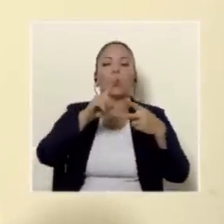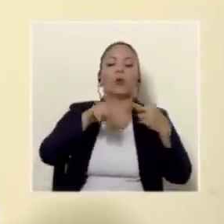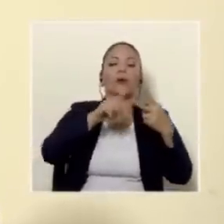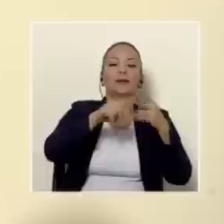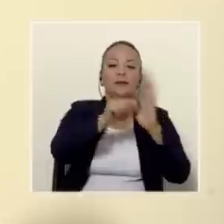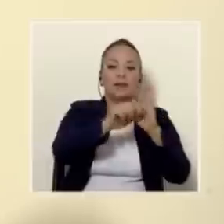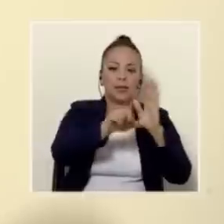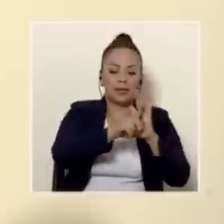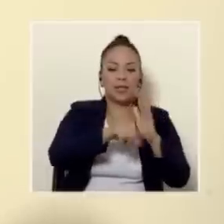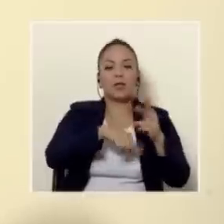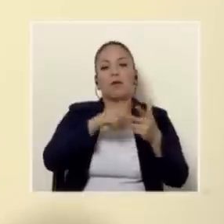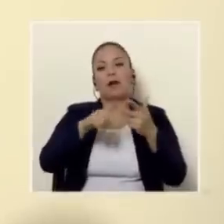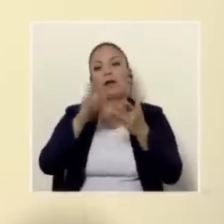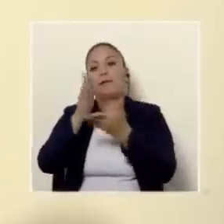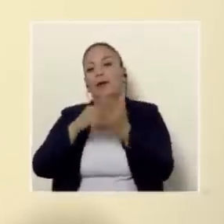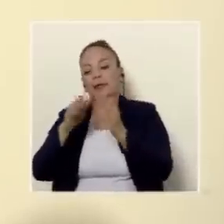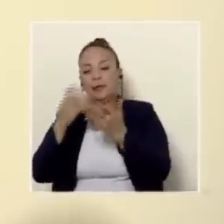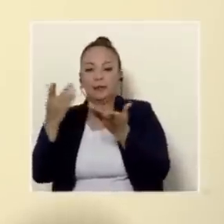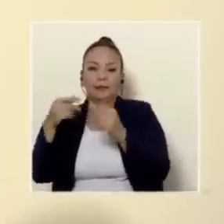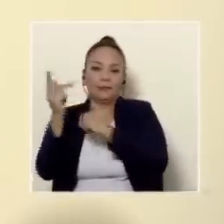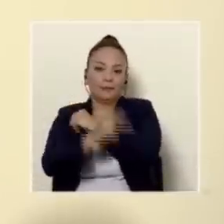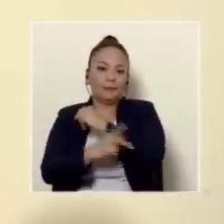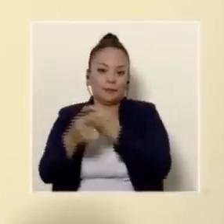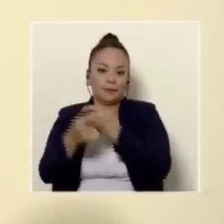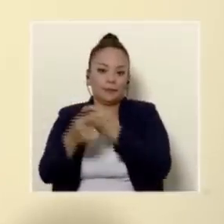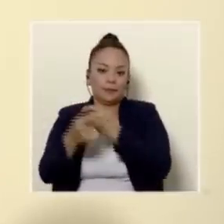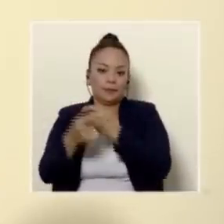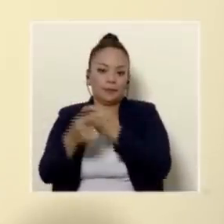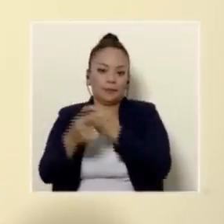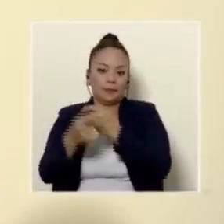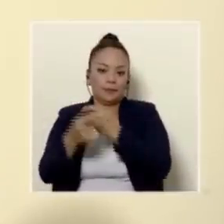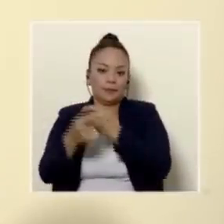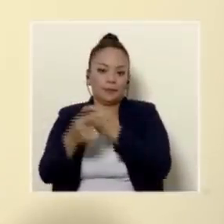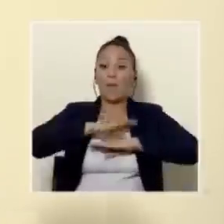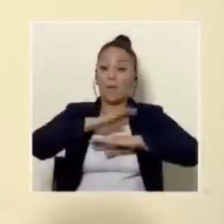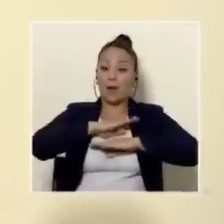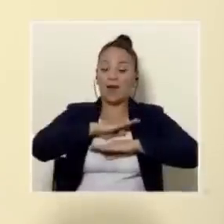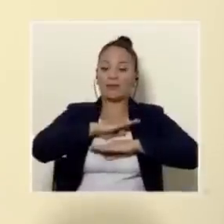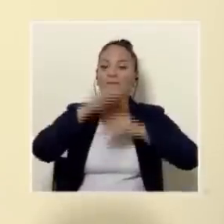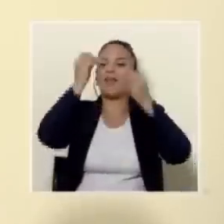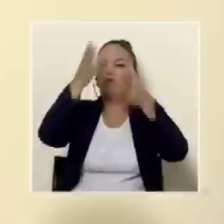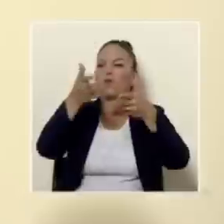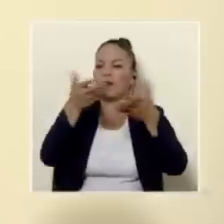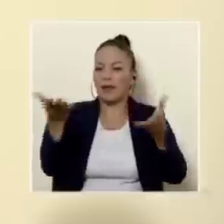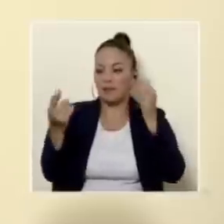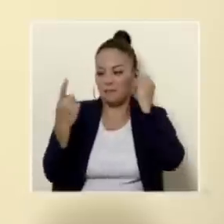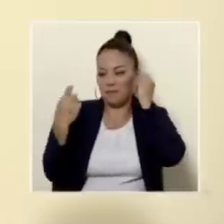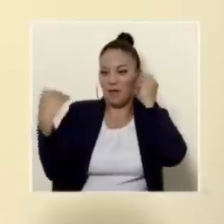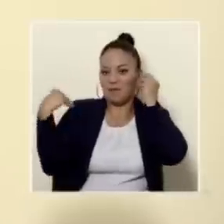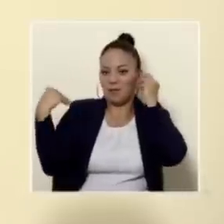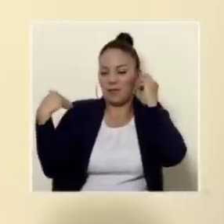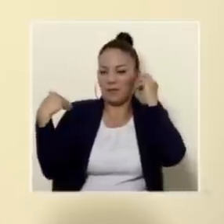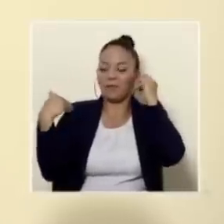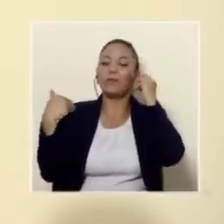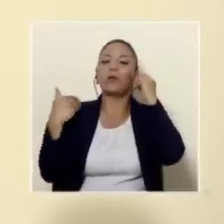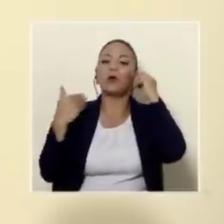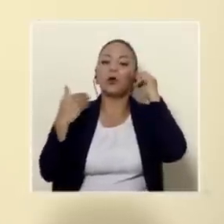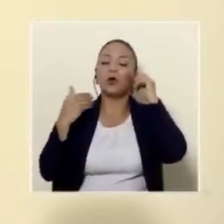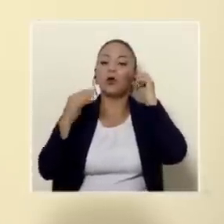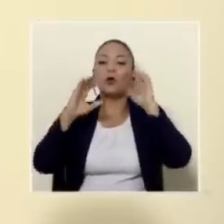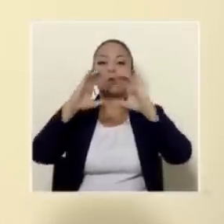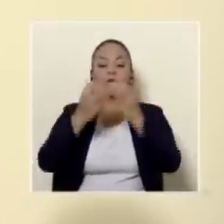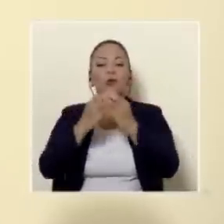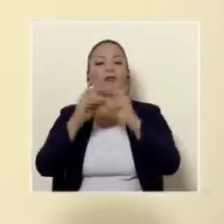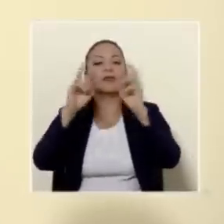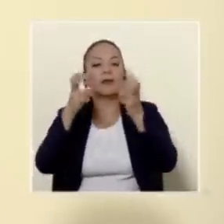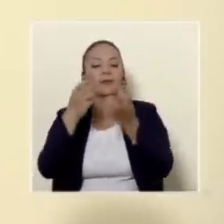el patriotismo en este país, me complace que me acaban de avisar que la Comisión de Asuntos